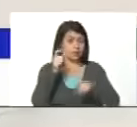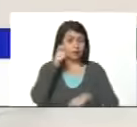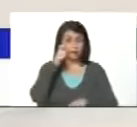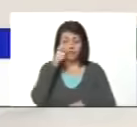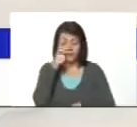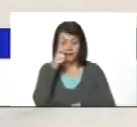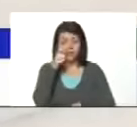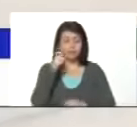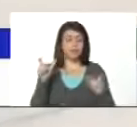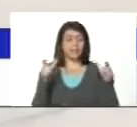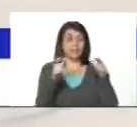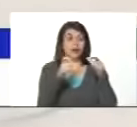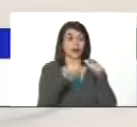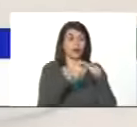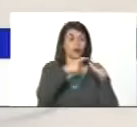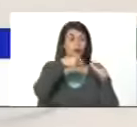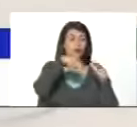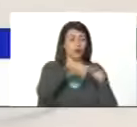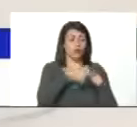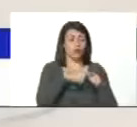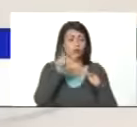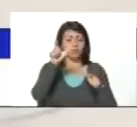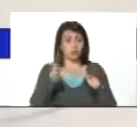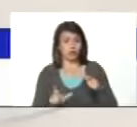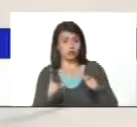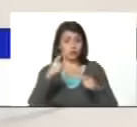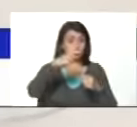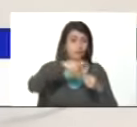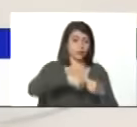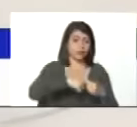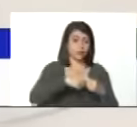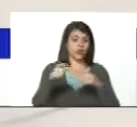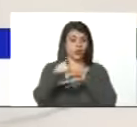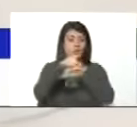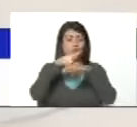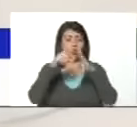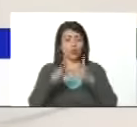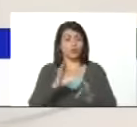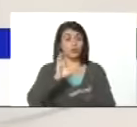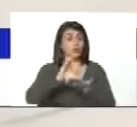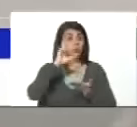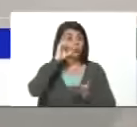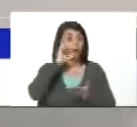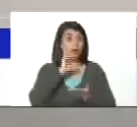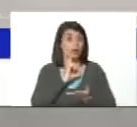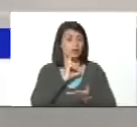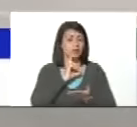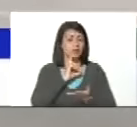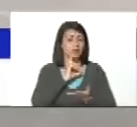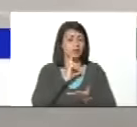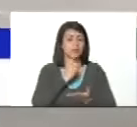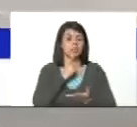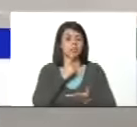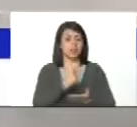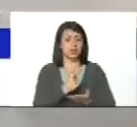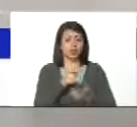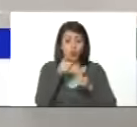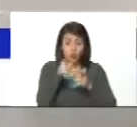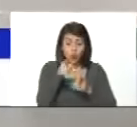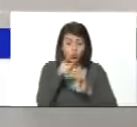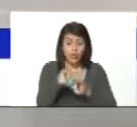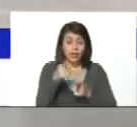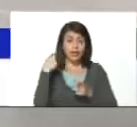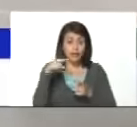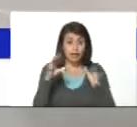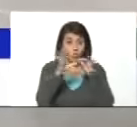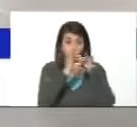observación reunidos con un candidato a gobernador del Estado Bolívar, diciéndole, ustedes